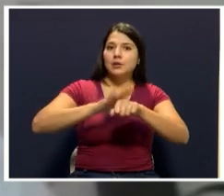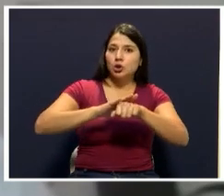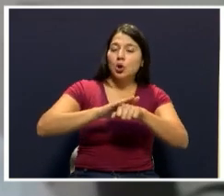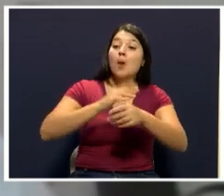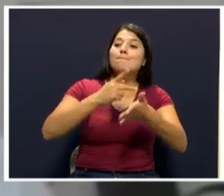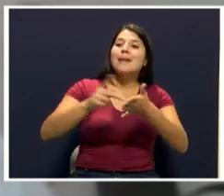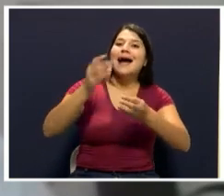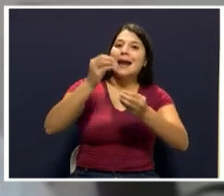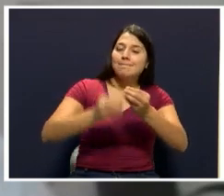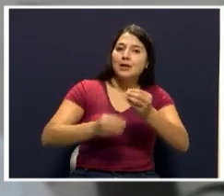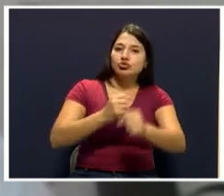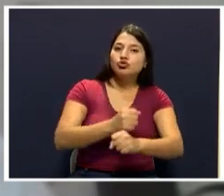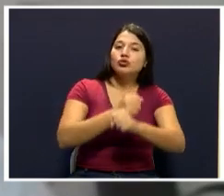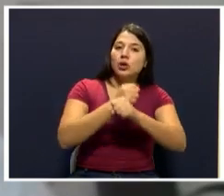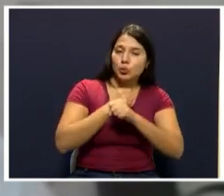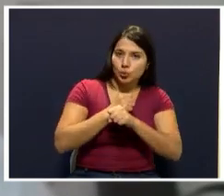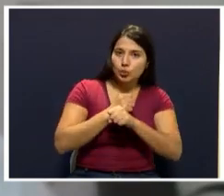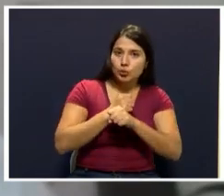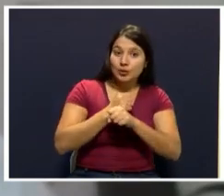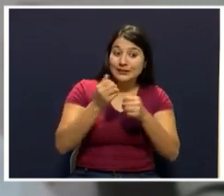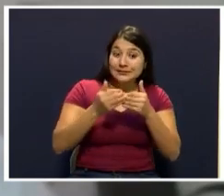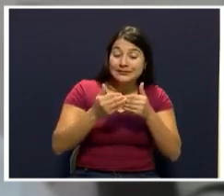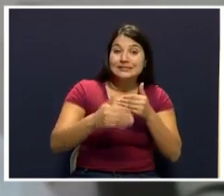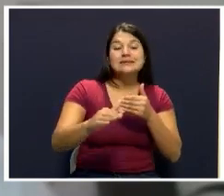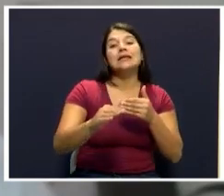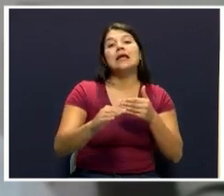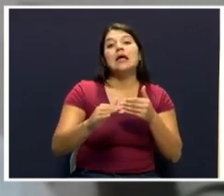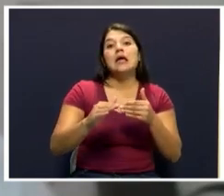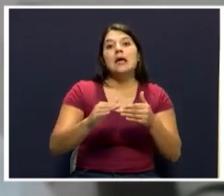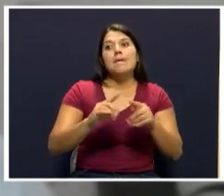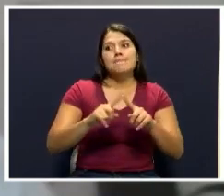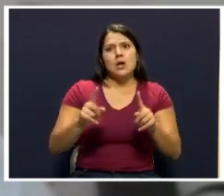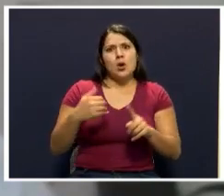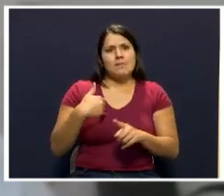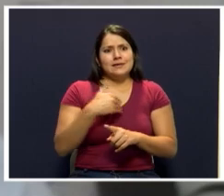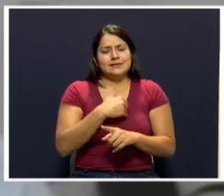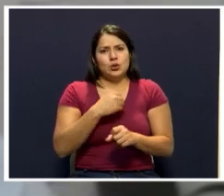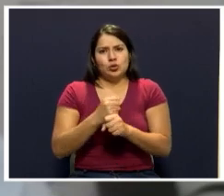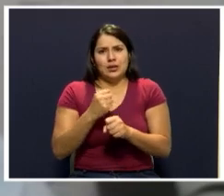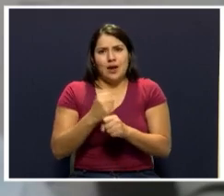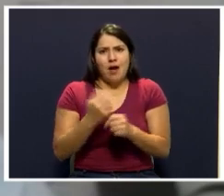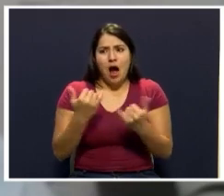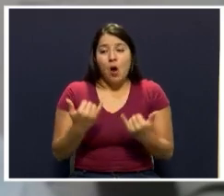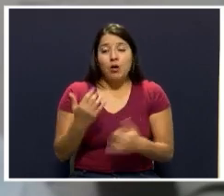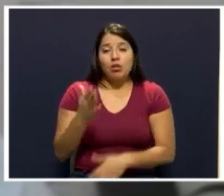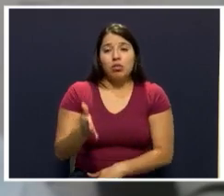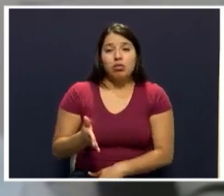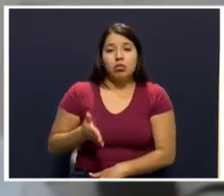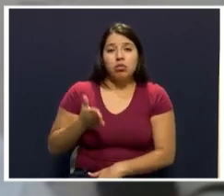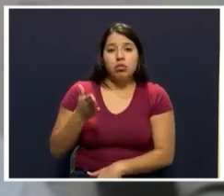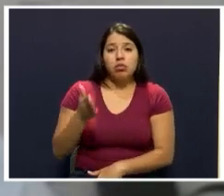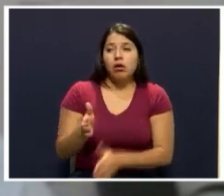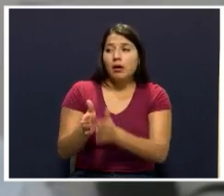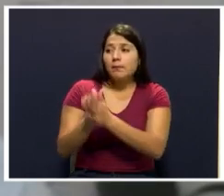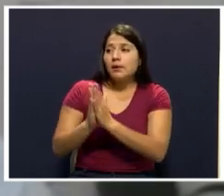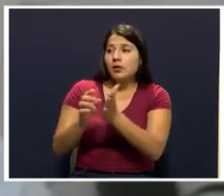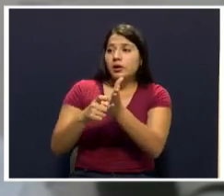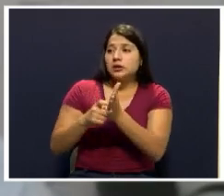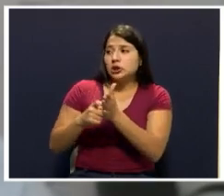el Real Trabajado a partir del 1 de febrero, el Ministerio de Trabajo está siendo sumamente lento y pidiendo demasiados